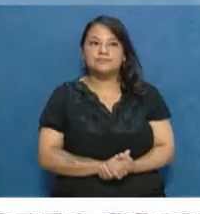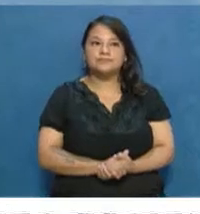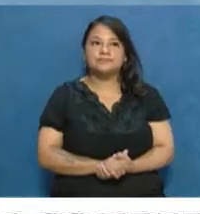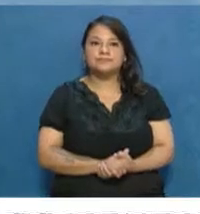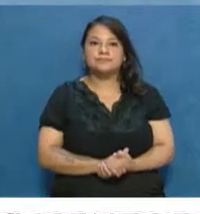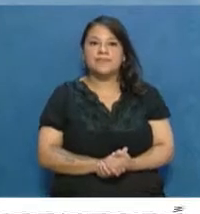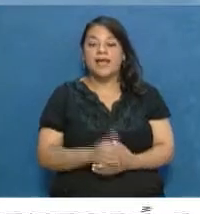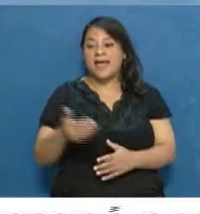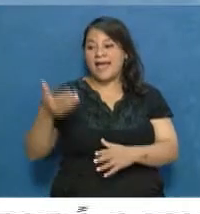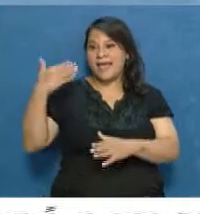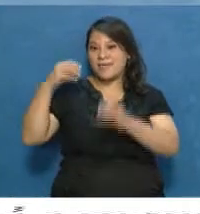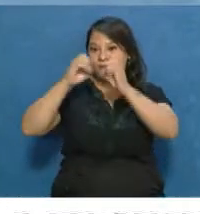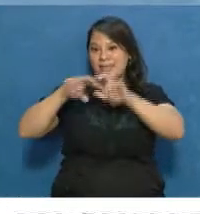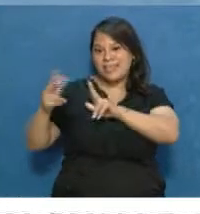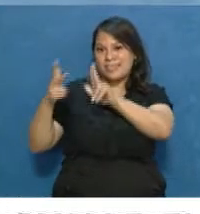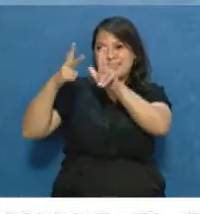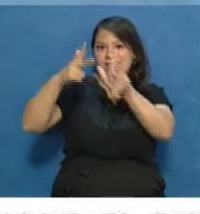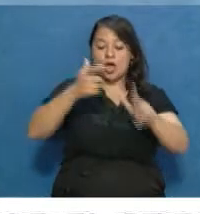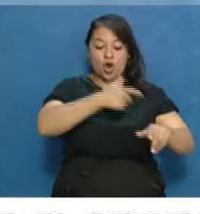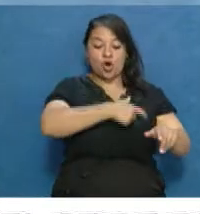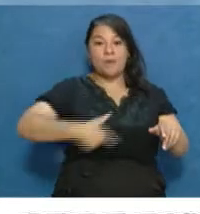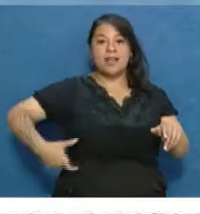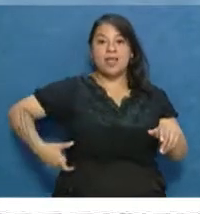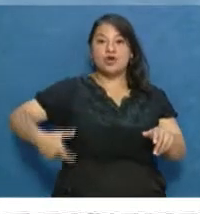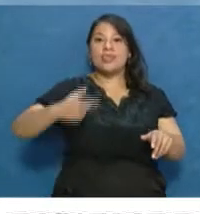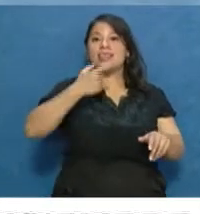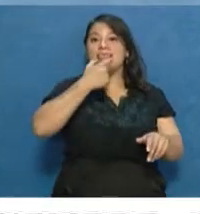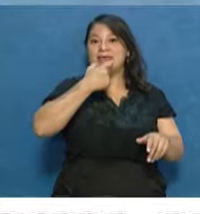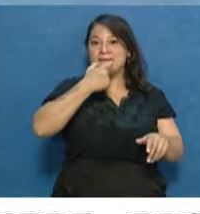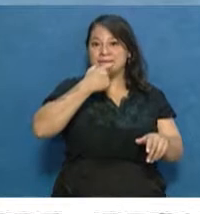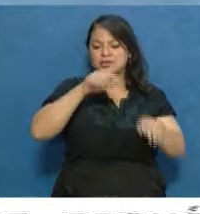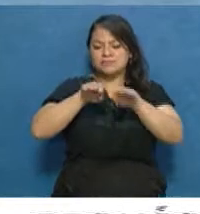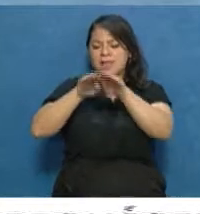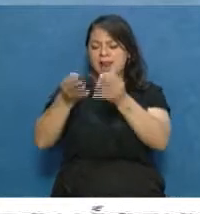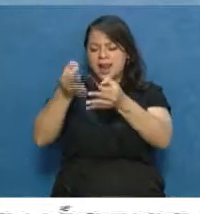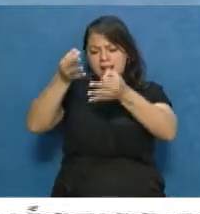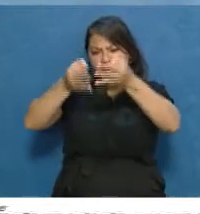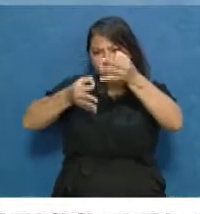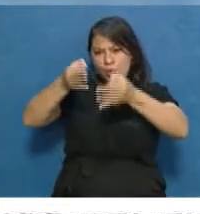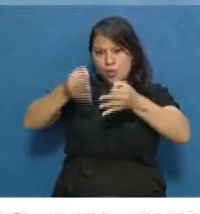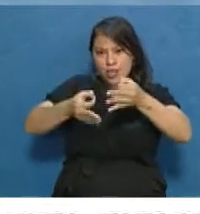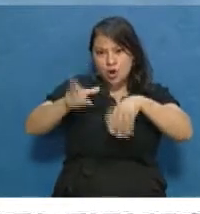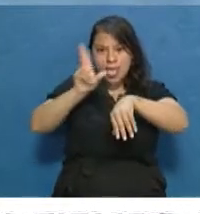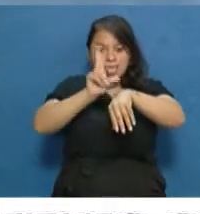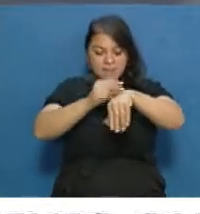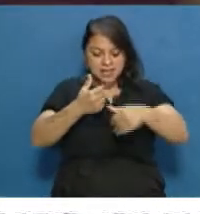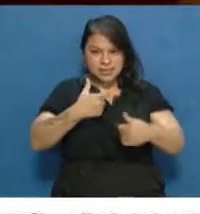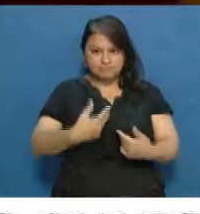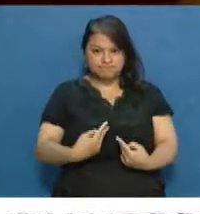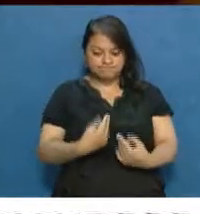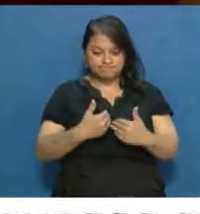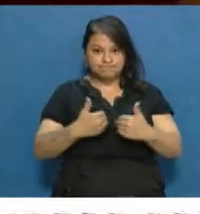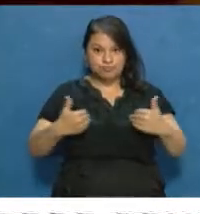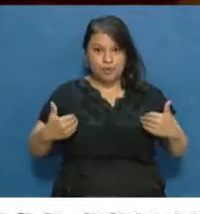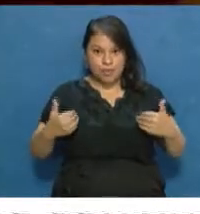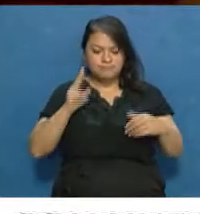Le decíamos al inicio de esta edición que el gobernador de la provincia estaba recorriendo el laboratorio de medicina forense. Allí se encuentra